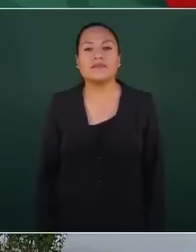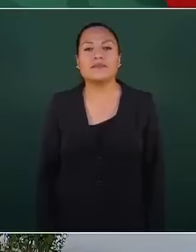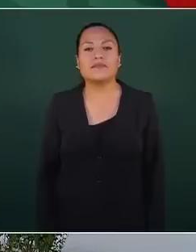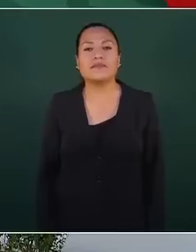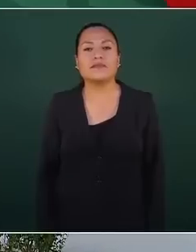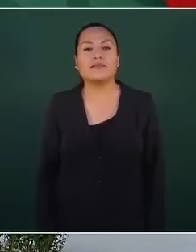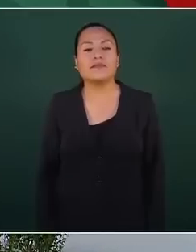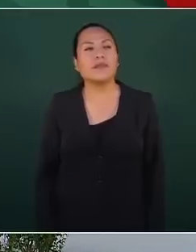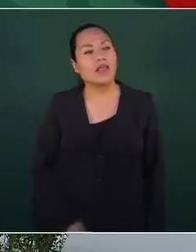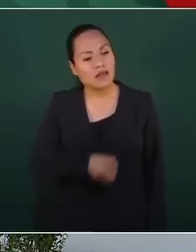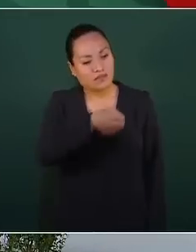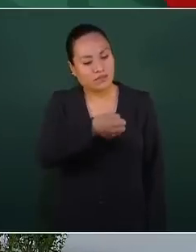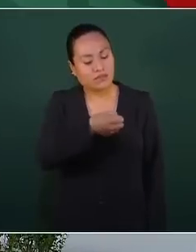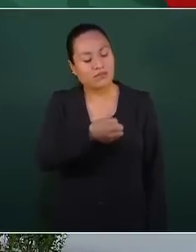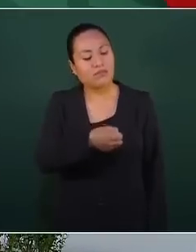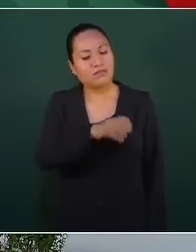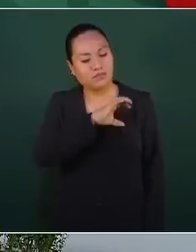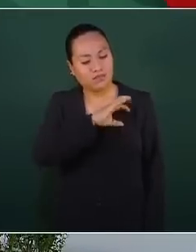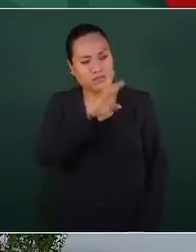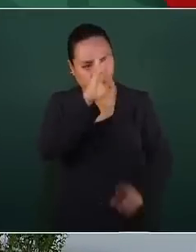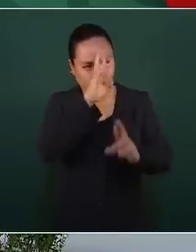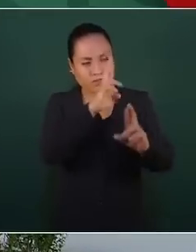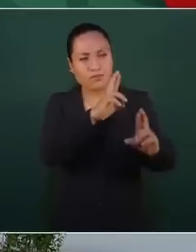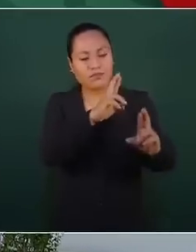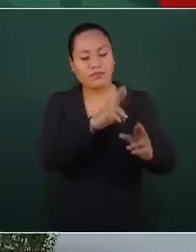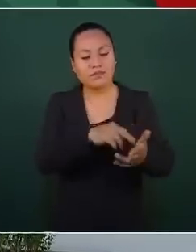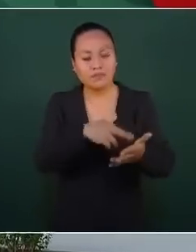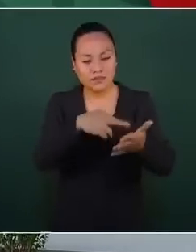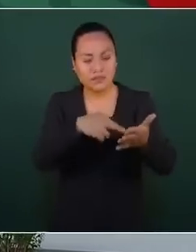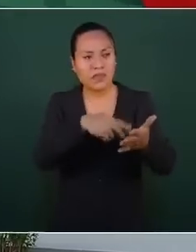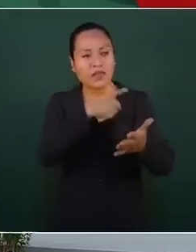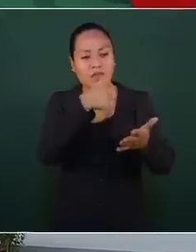Los saludo con afecto y respeto. Esta es la carta.